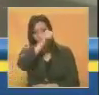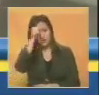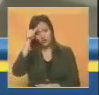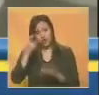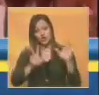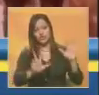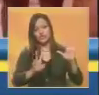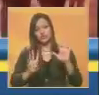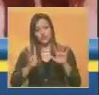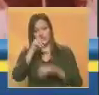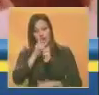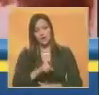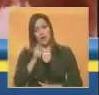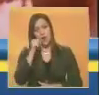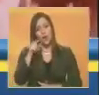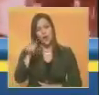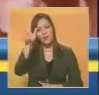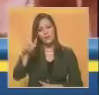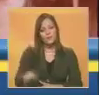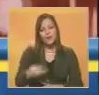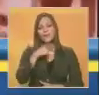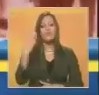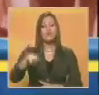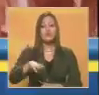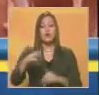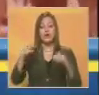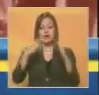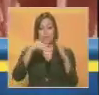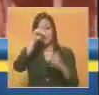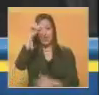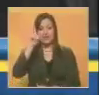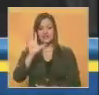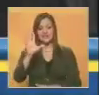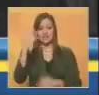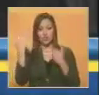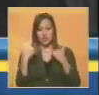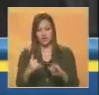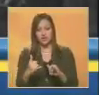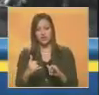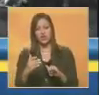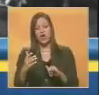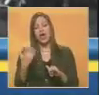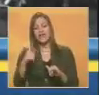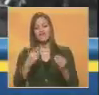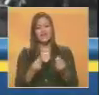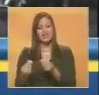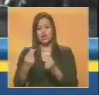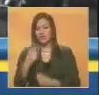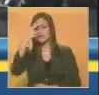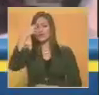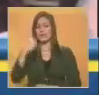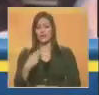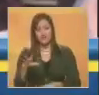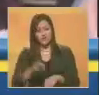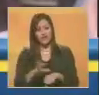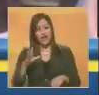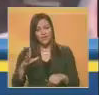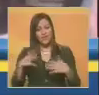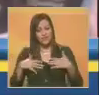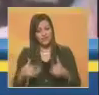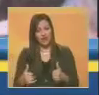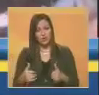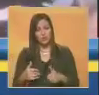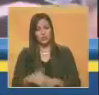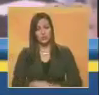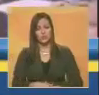89 años Fraga murió en en su casa de Madrid rodeado de sus cinco hijos a causa de una infección respiratoria que agravó su ya delicado estado